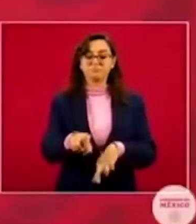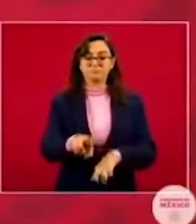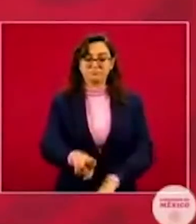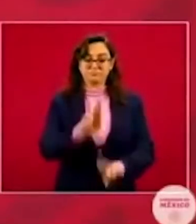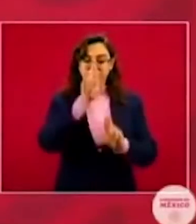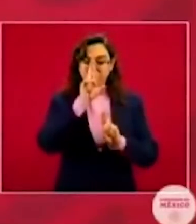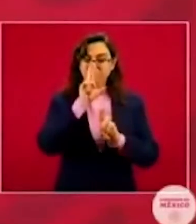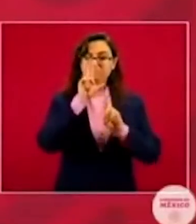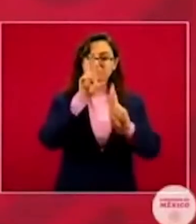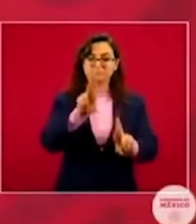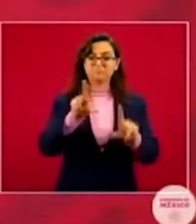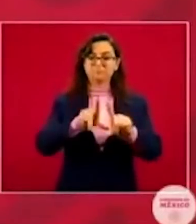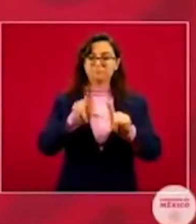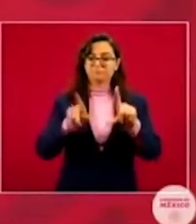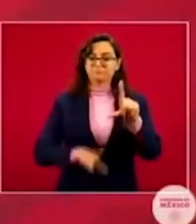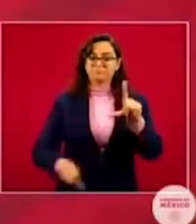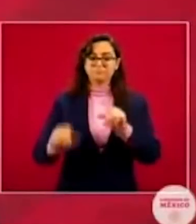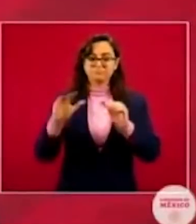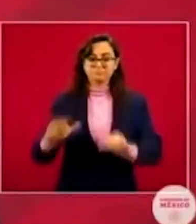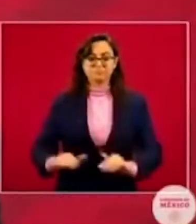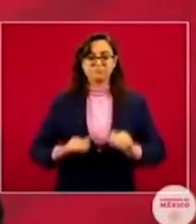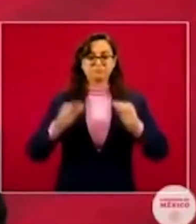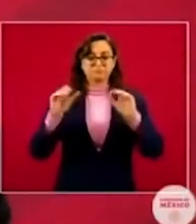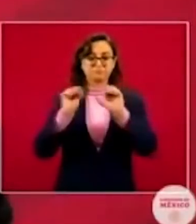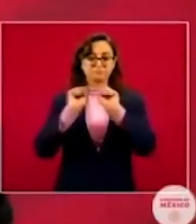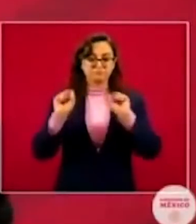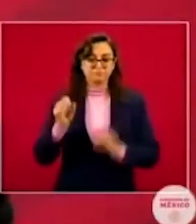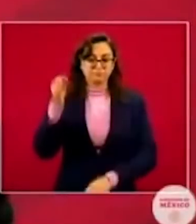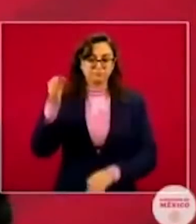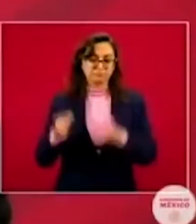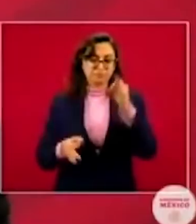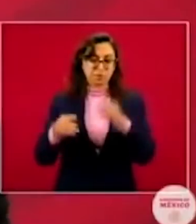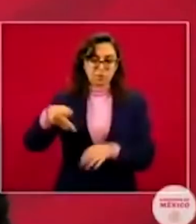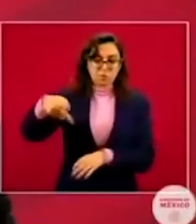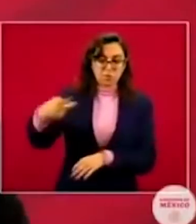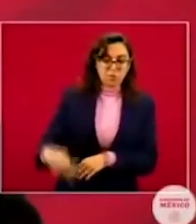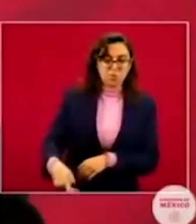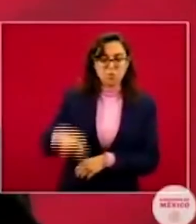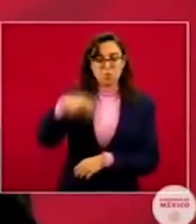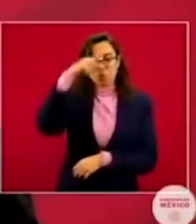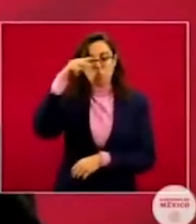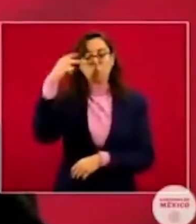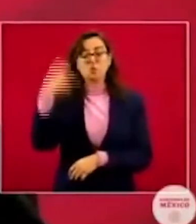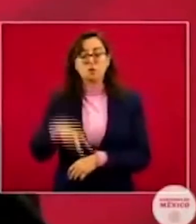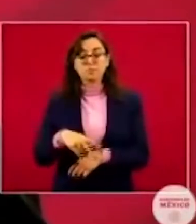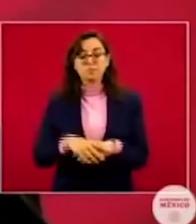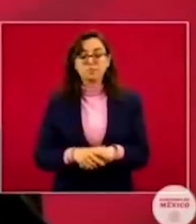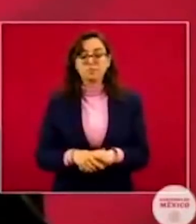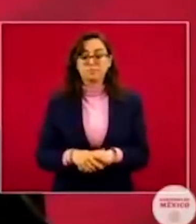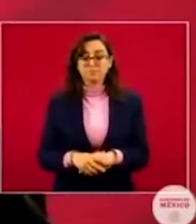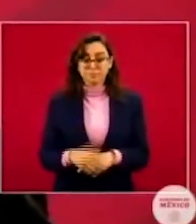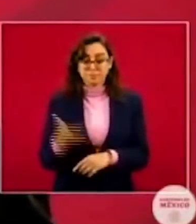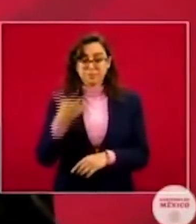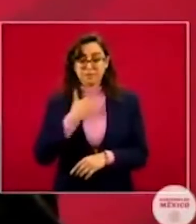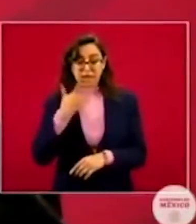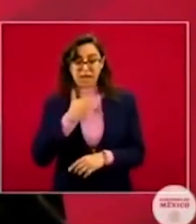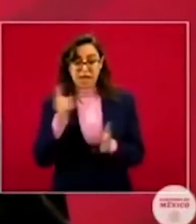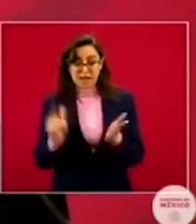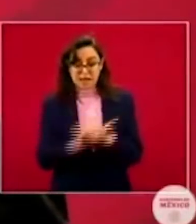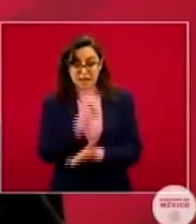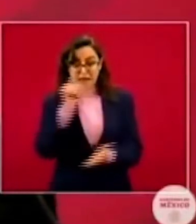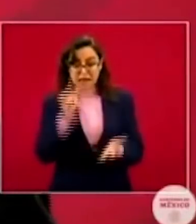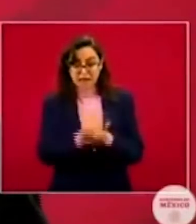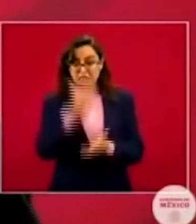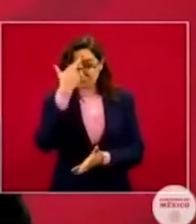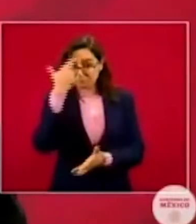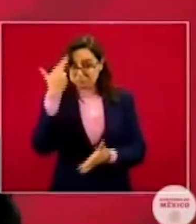la soberanía y, por lo tanto, a la jurisdicción mexicana. Si hay delitos cometidos, que esto ya estará a cargo de la